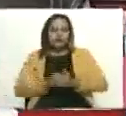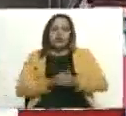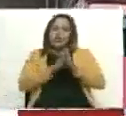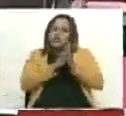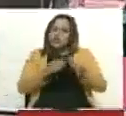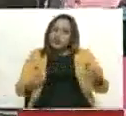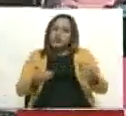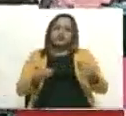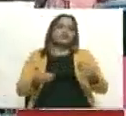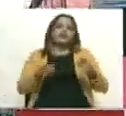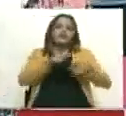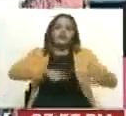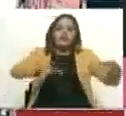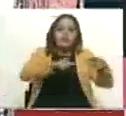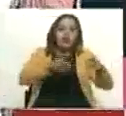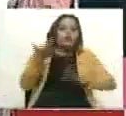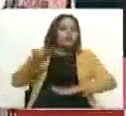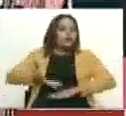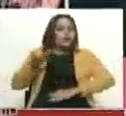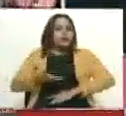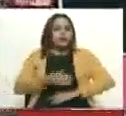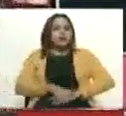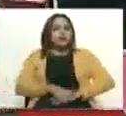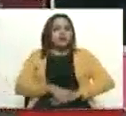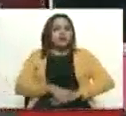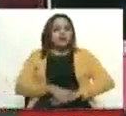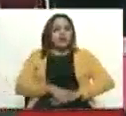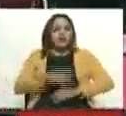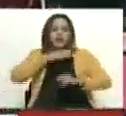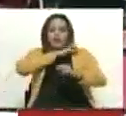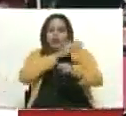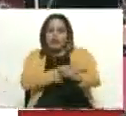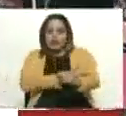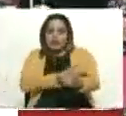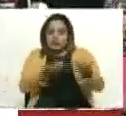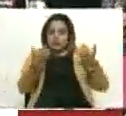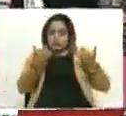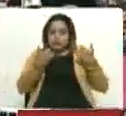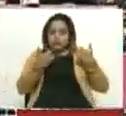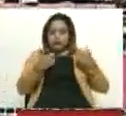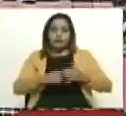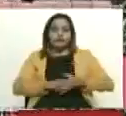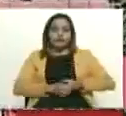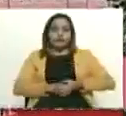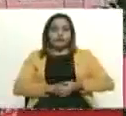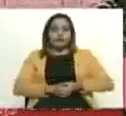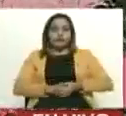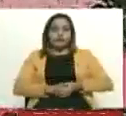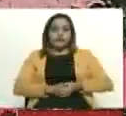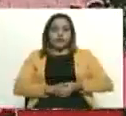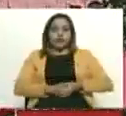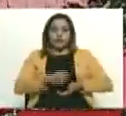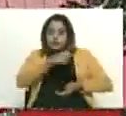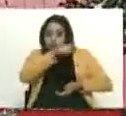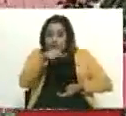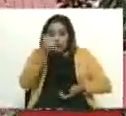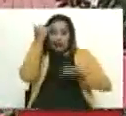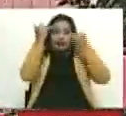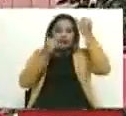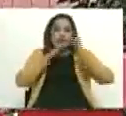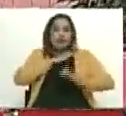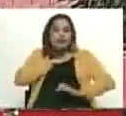lo territorial. Es importante que vayamos nosotros fortaleciéndonos, camaradas todos. Estas ideas que tenemos, o